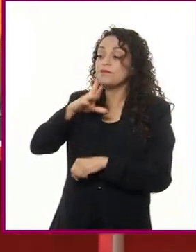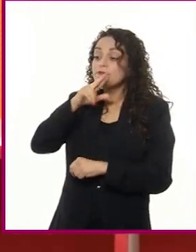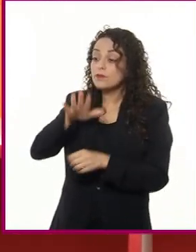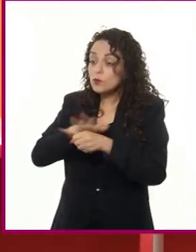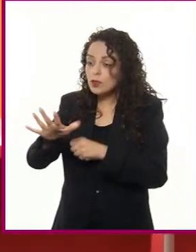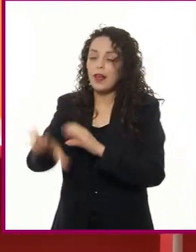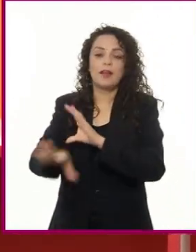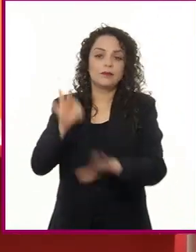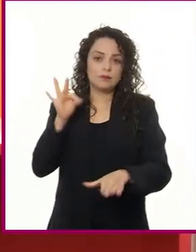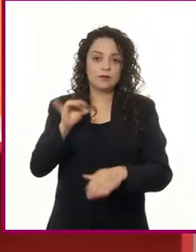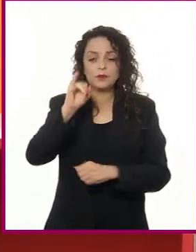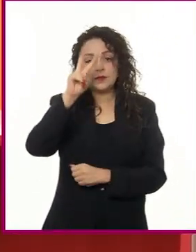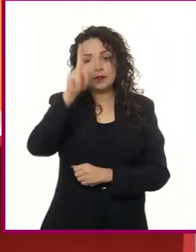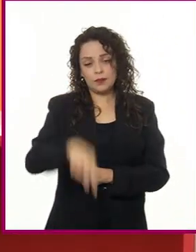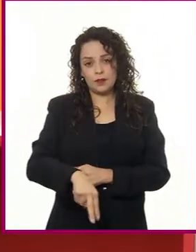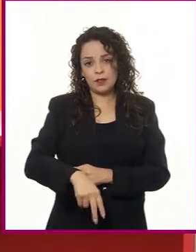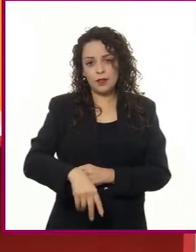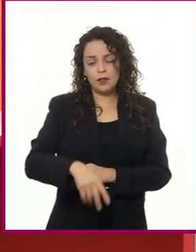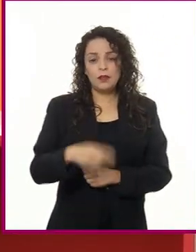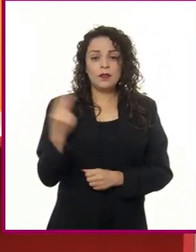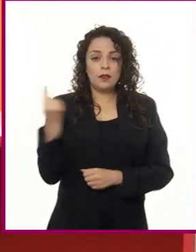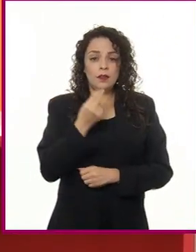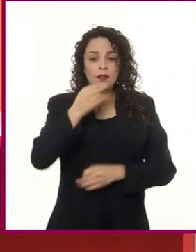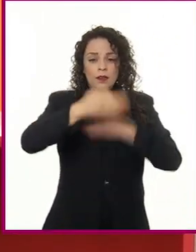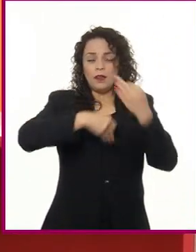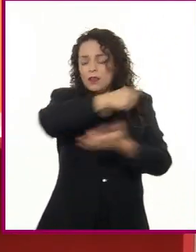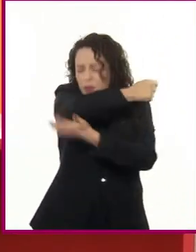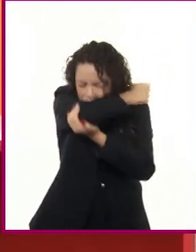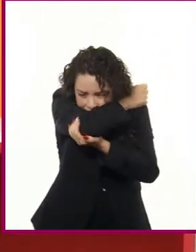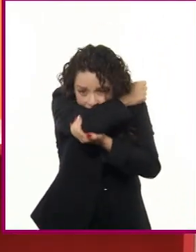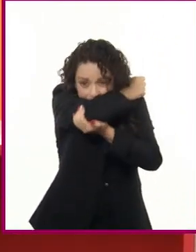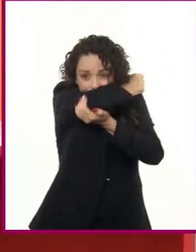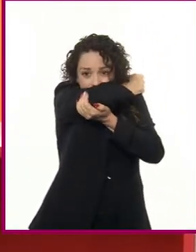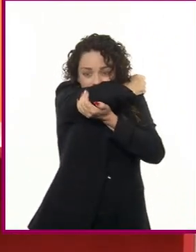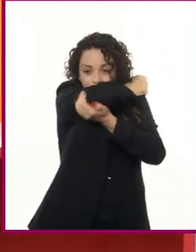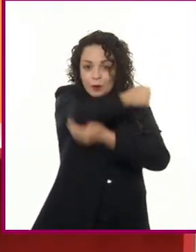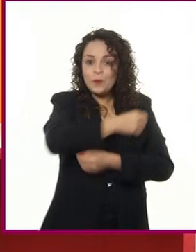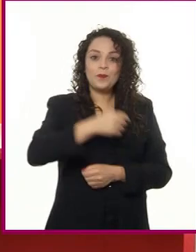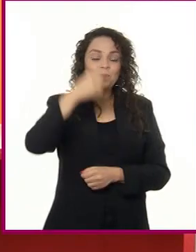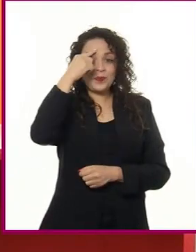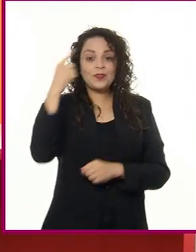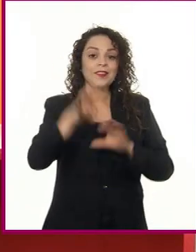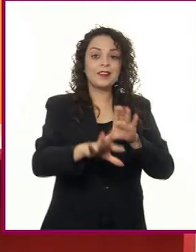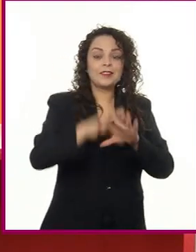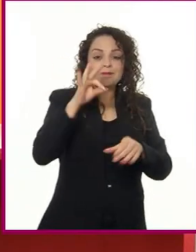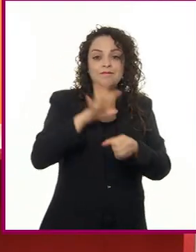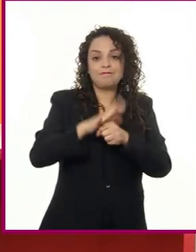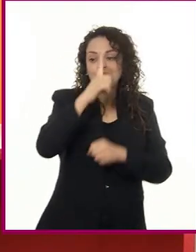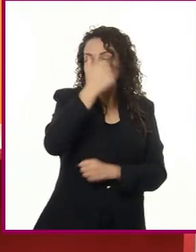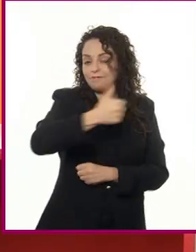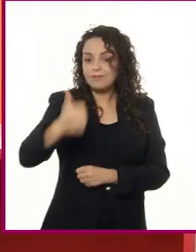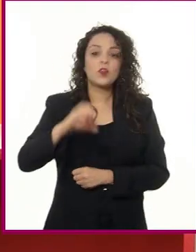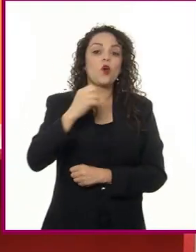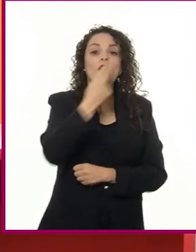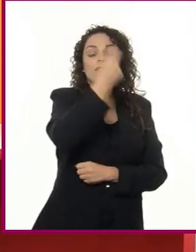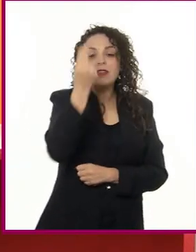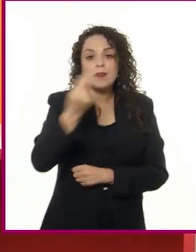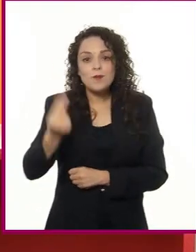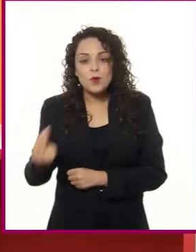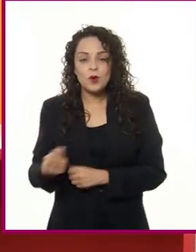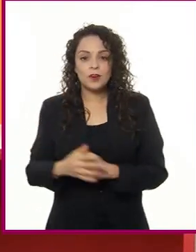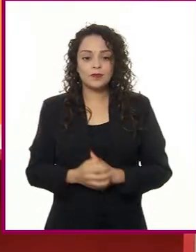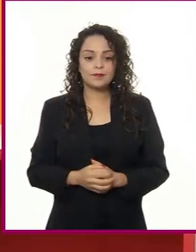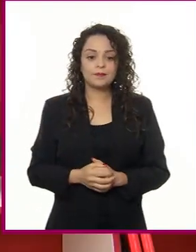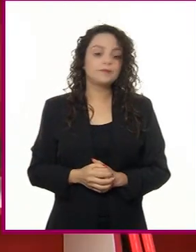razón. Si se cuenta con los elementos necesarios, es más sencillo elegir entre, por ejemplo, realizar dibujos a mano alzada o